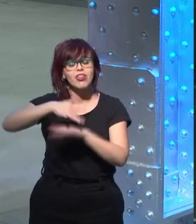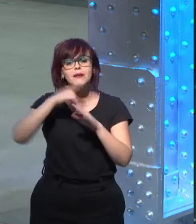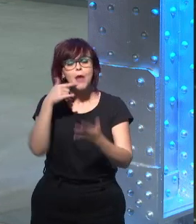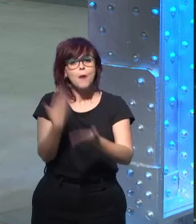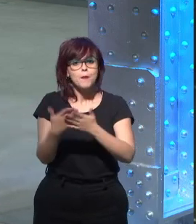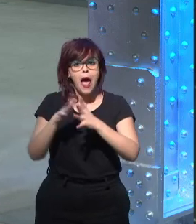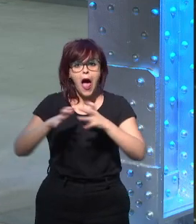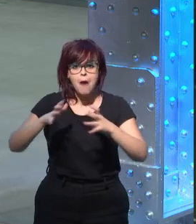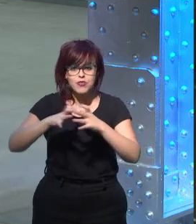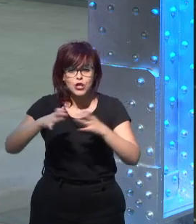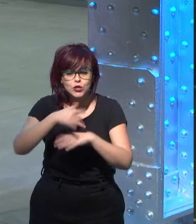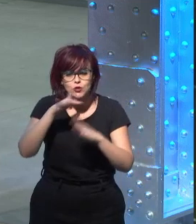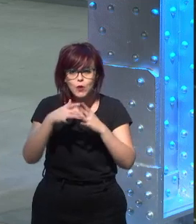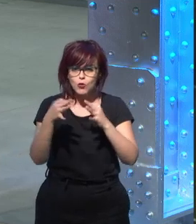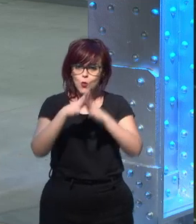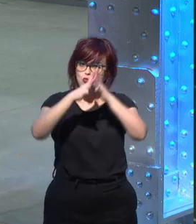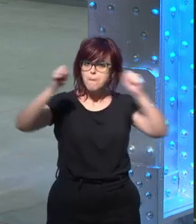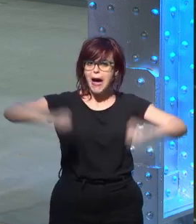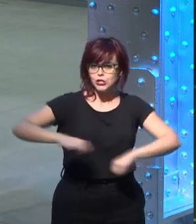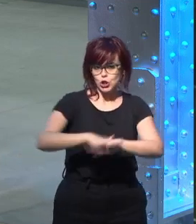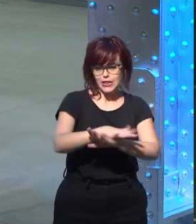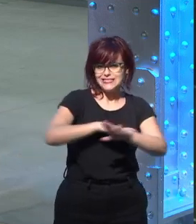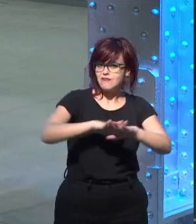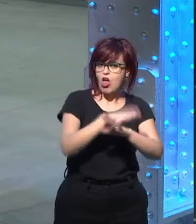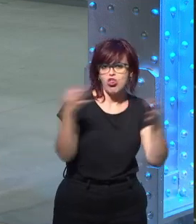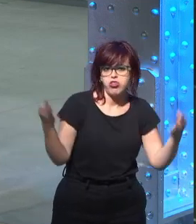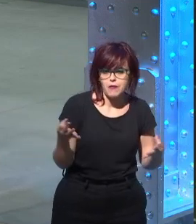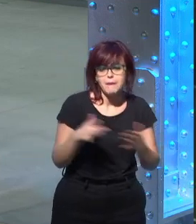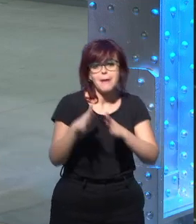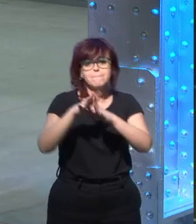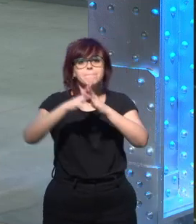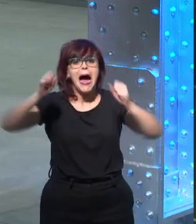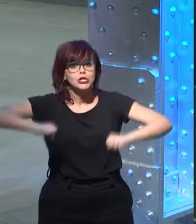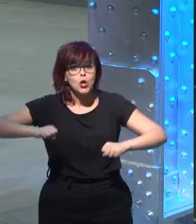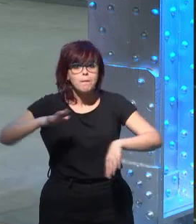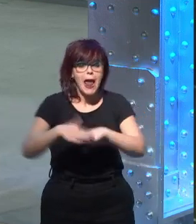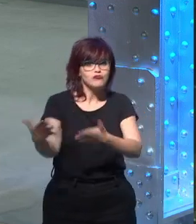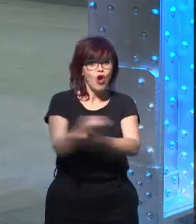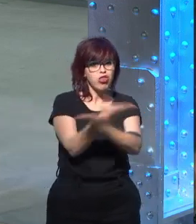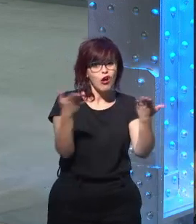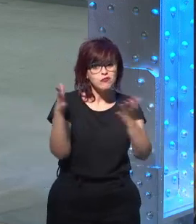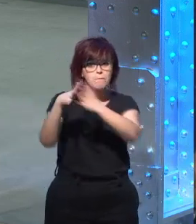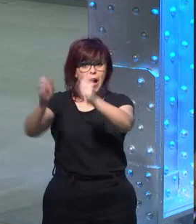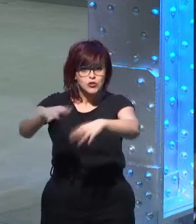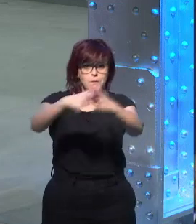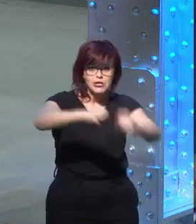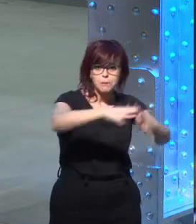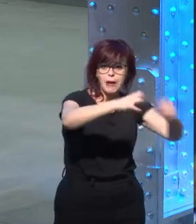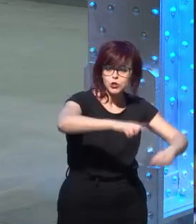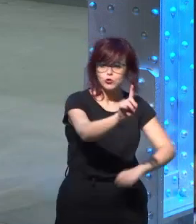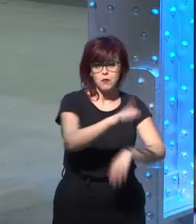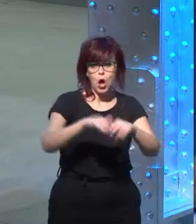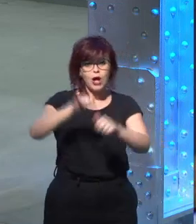proponiendo ambiciosamente un acuerdo de Estado. No hace falta pactos de Estado para todo. Los pactos de Estado, yo tengo mucha experiencia